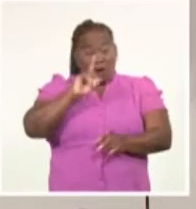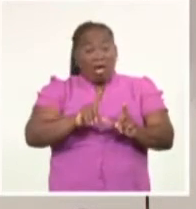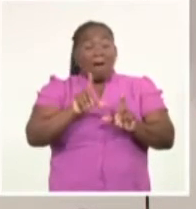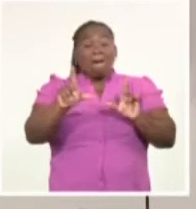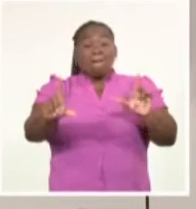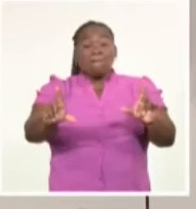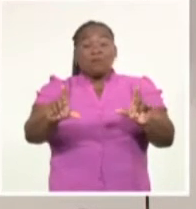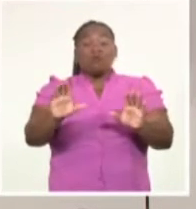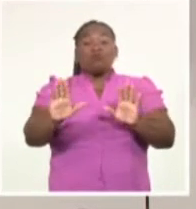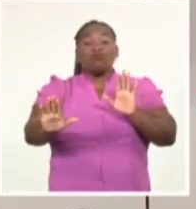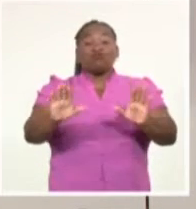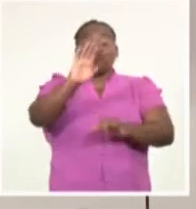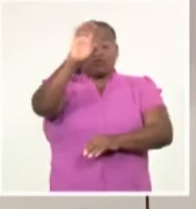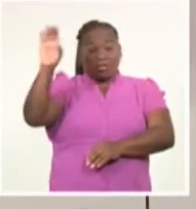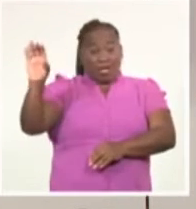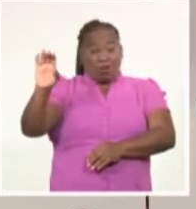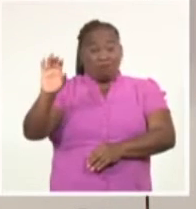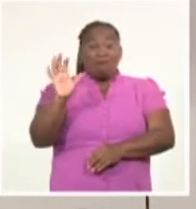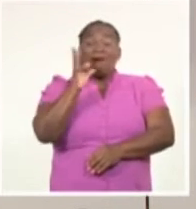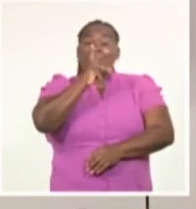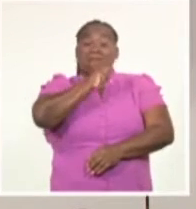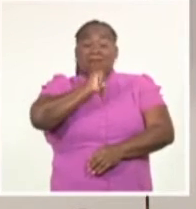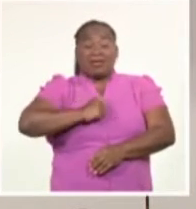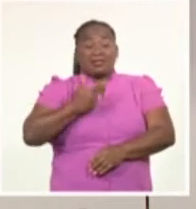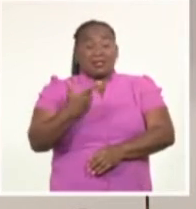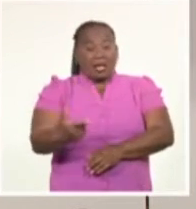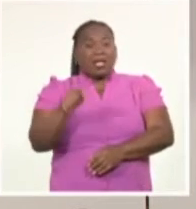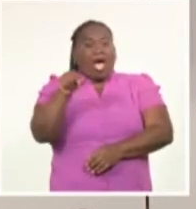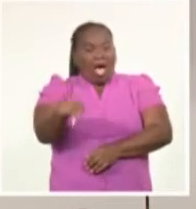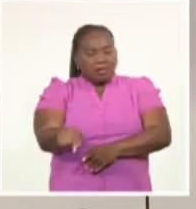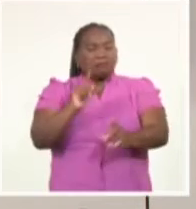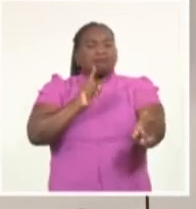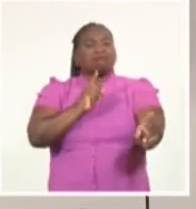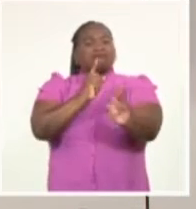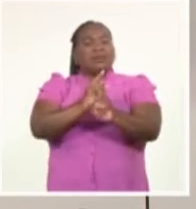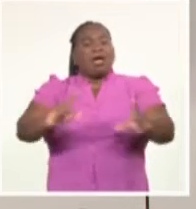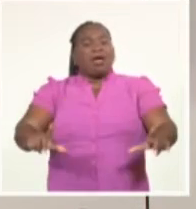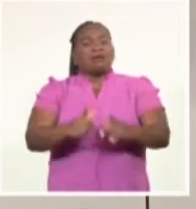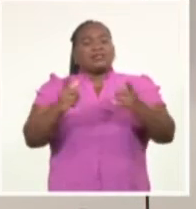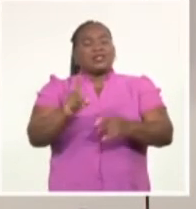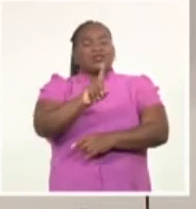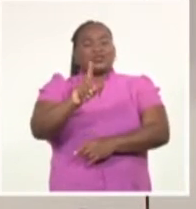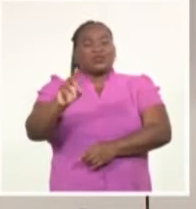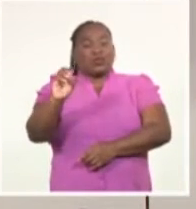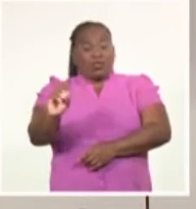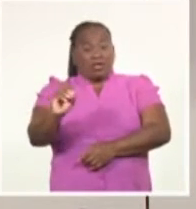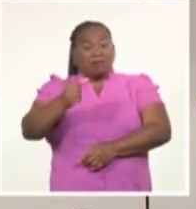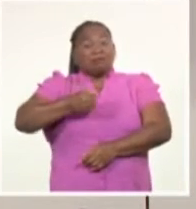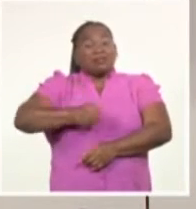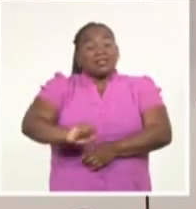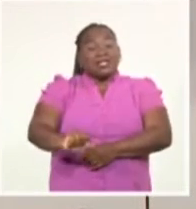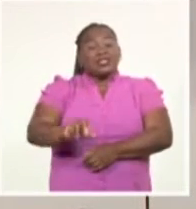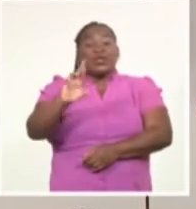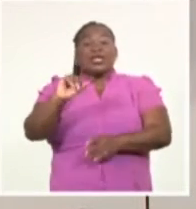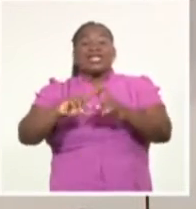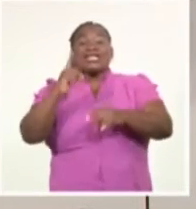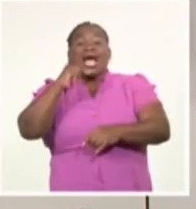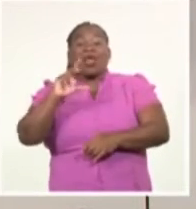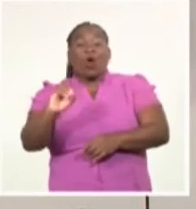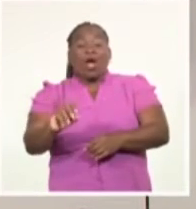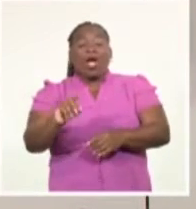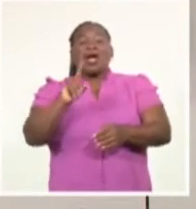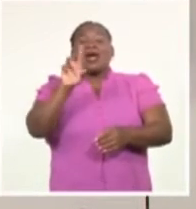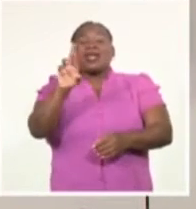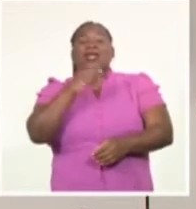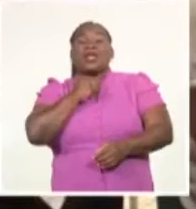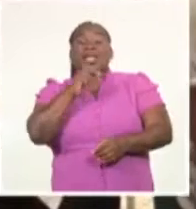de Bellas Artes un encuentro dedicado al aniversario 110 del natalicio de los artistas Rita Longa, René Portocarrero